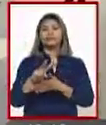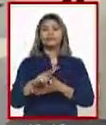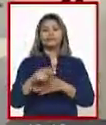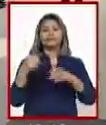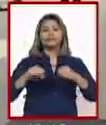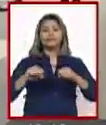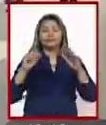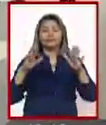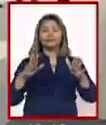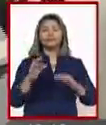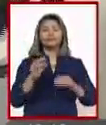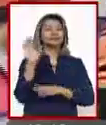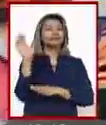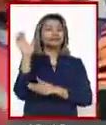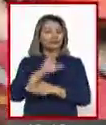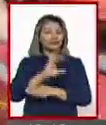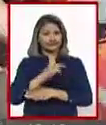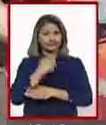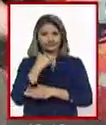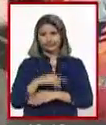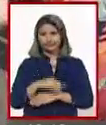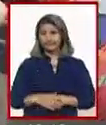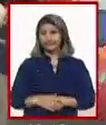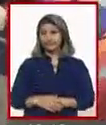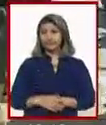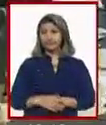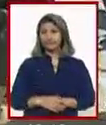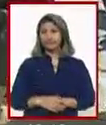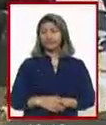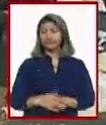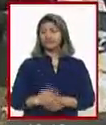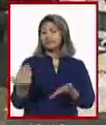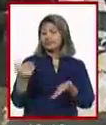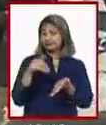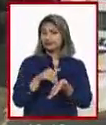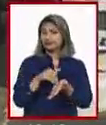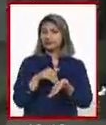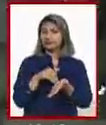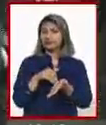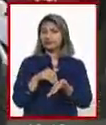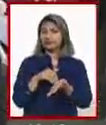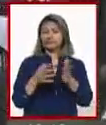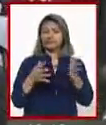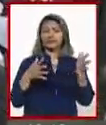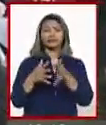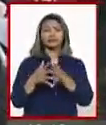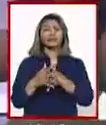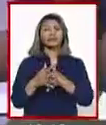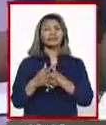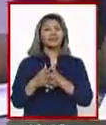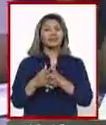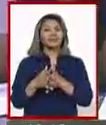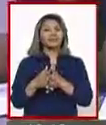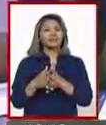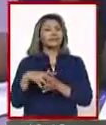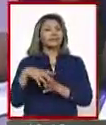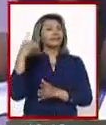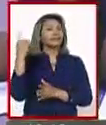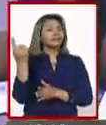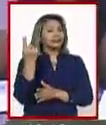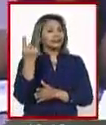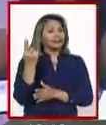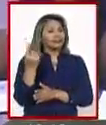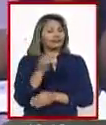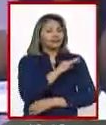los mototaxistas estaríamos obligados a nuevamente hacer el bloqueo, que sí es nuestra única fuente,